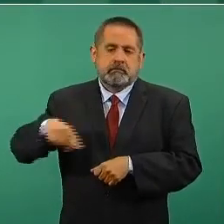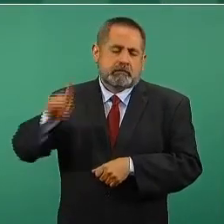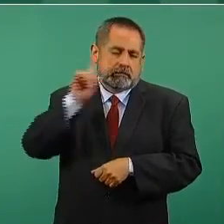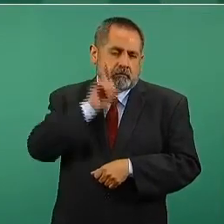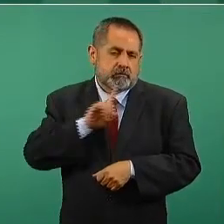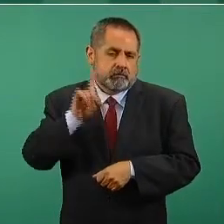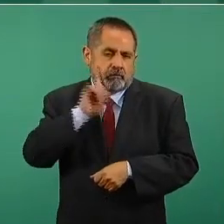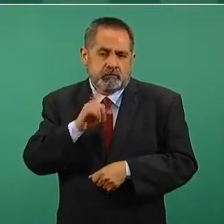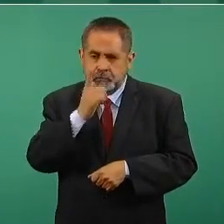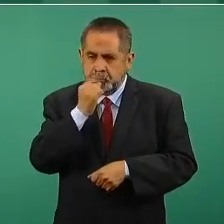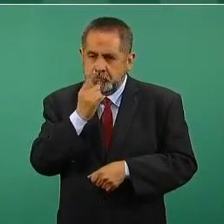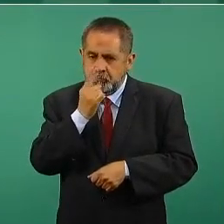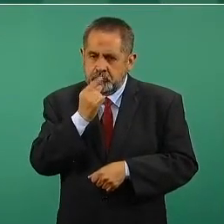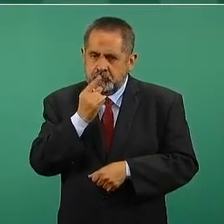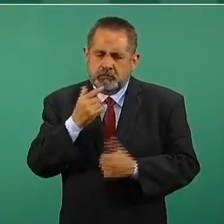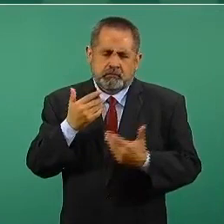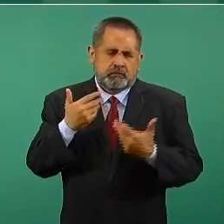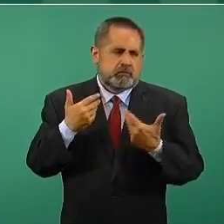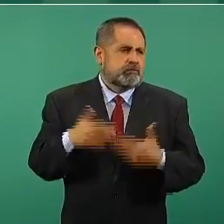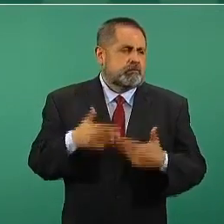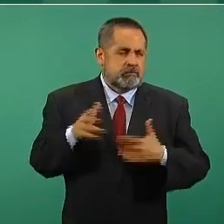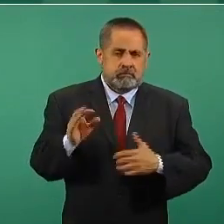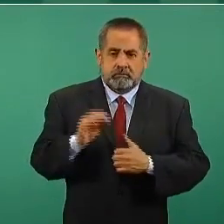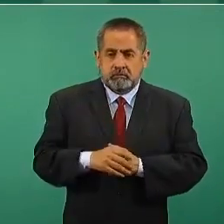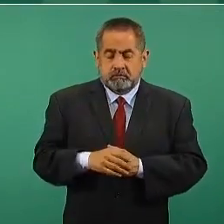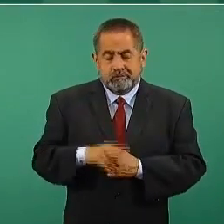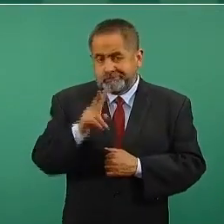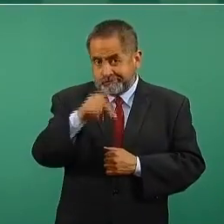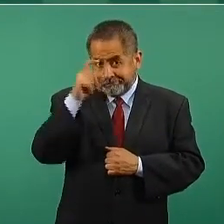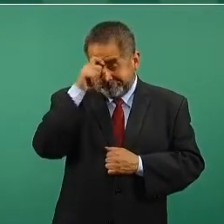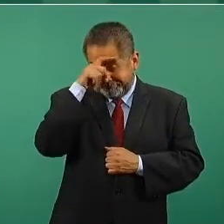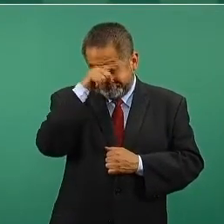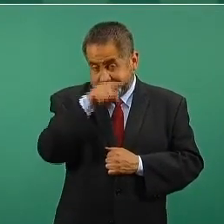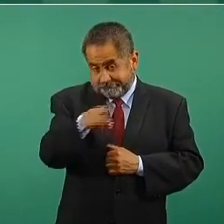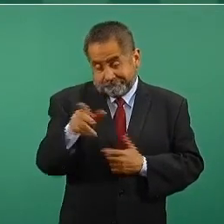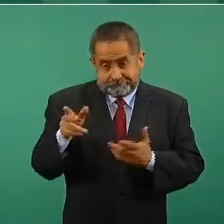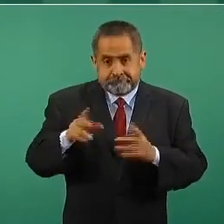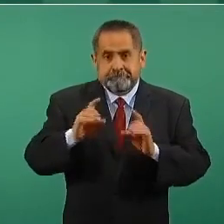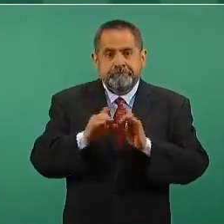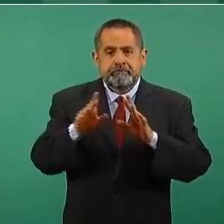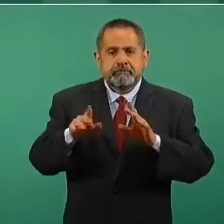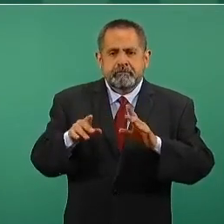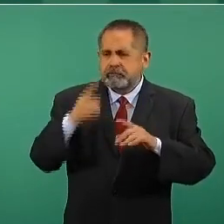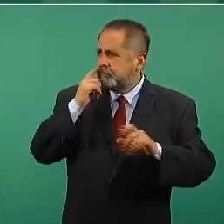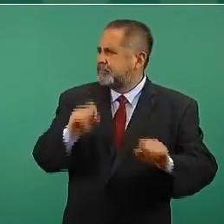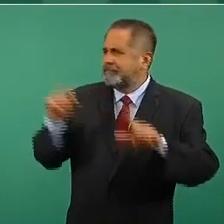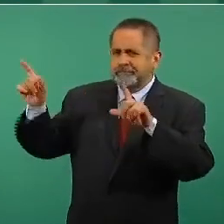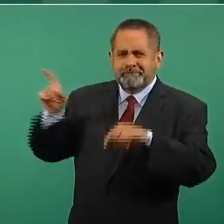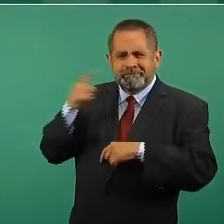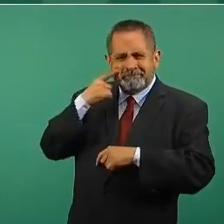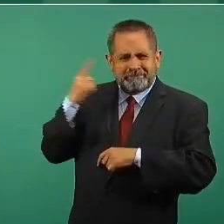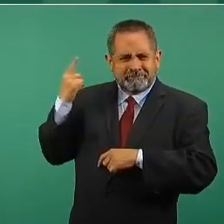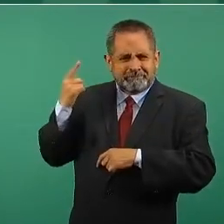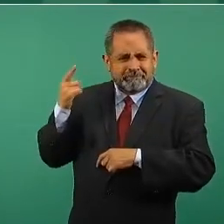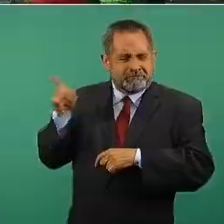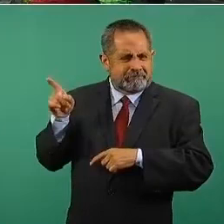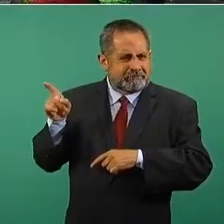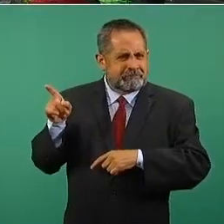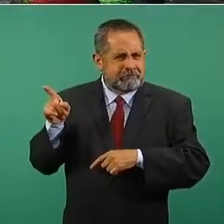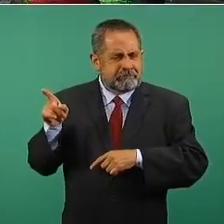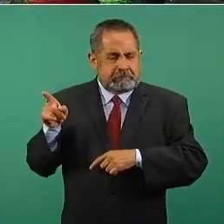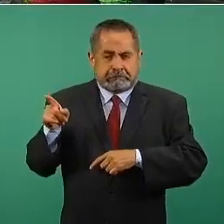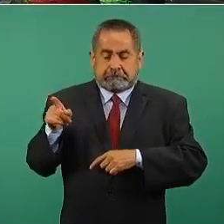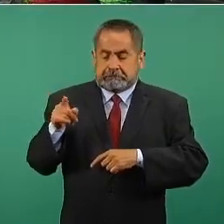policías. Hubo un momento muy difícil, a ver si tenemos